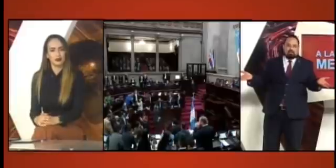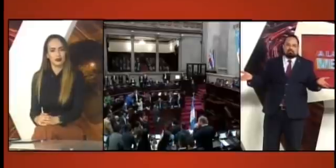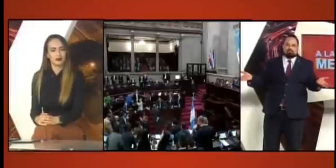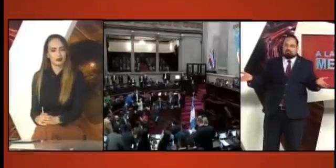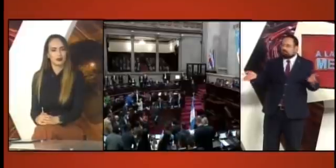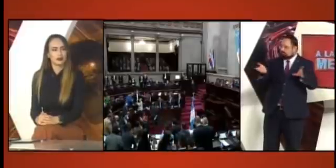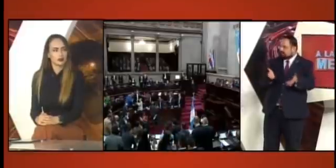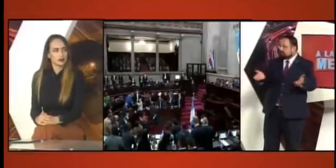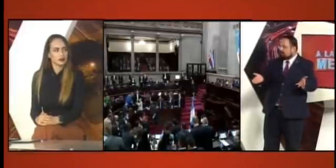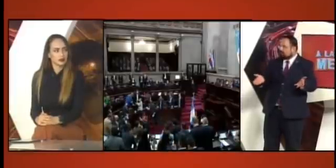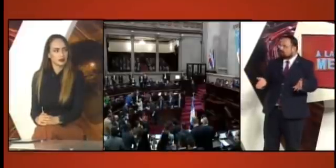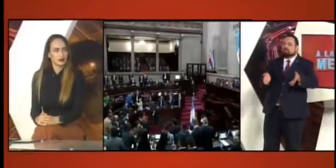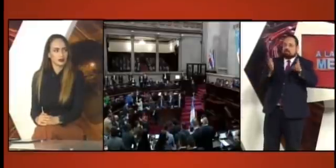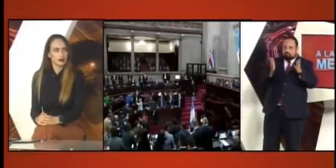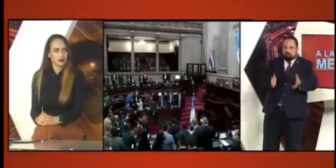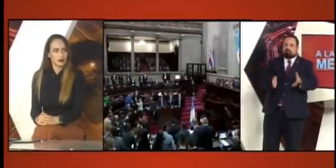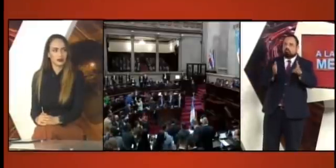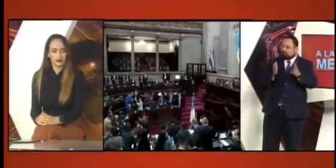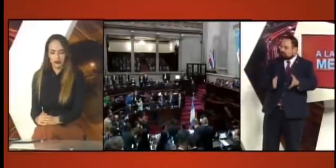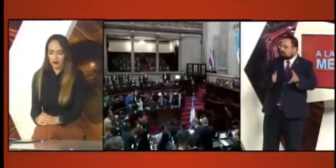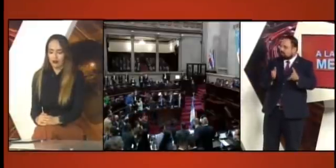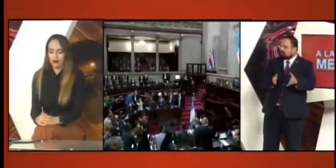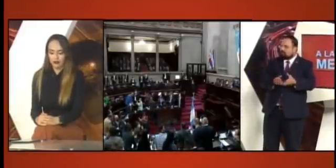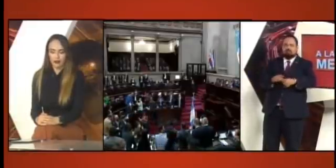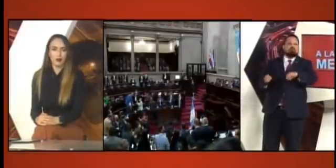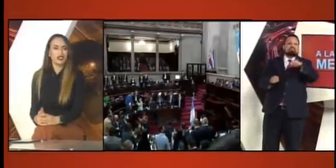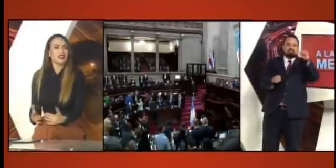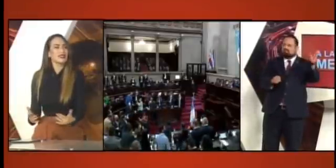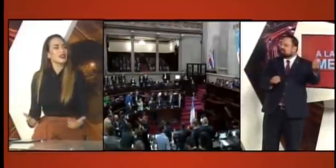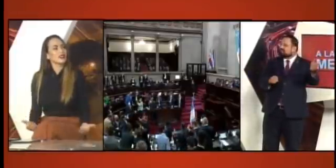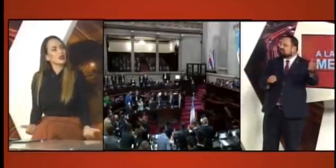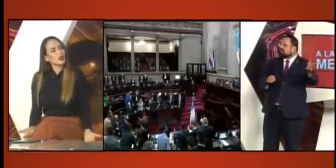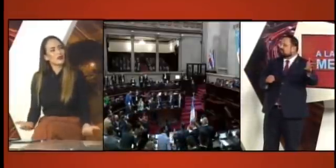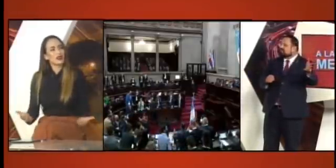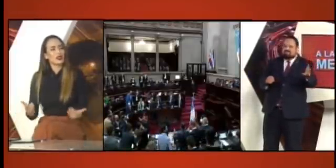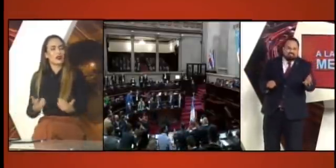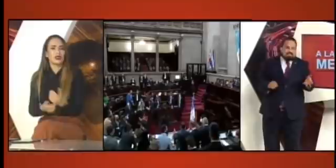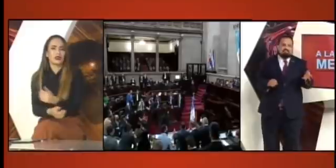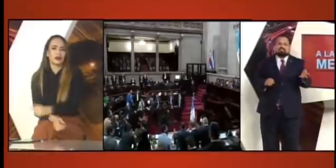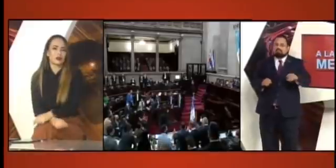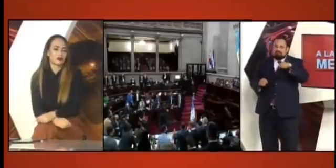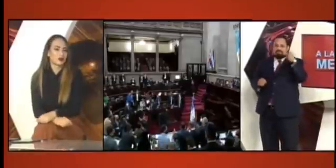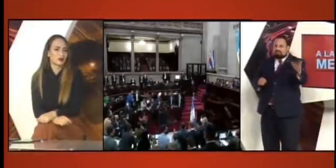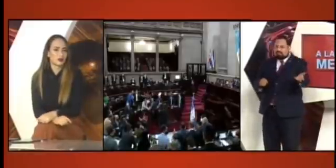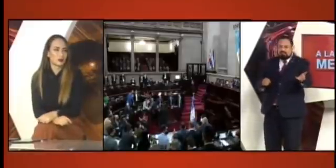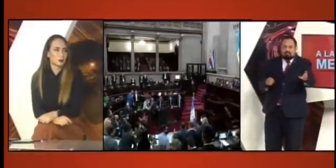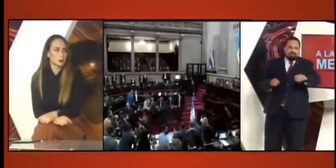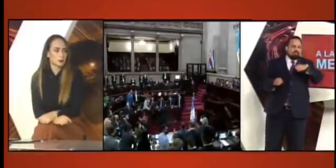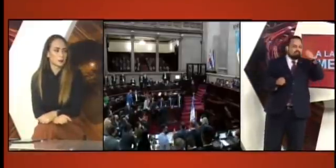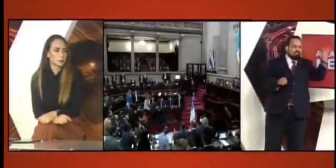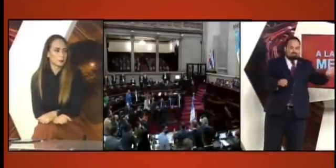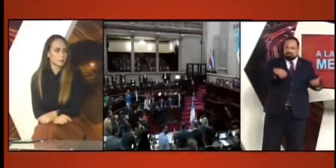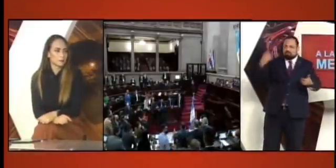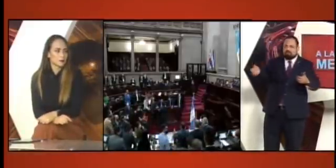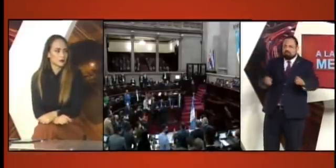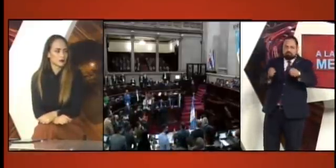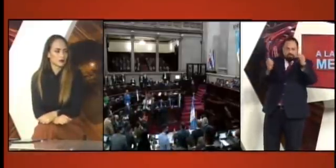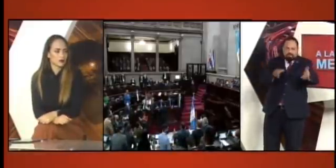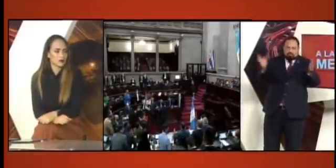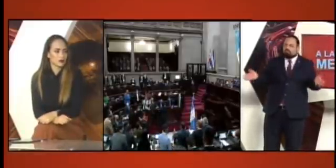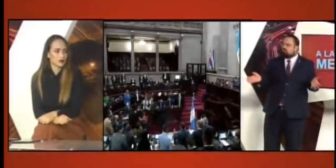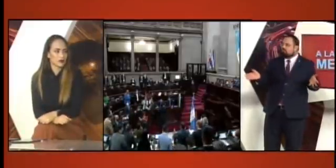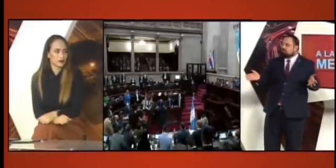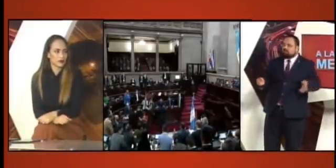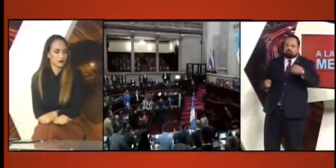queremos saber necesitamos que el pueblo de guatemala esté informado muy tierno vertido ya no le en tanta vuelta que esto que lo otro